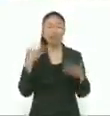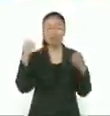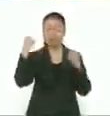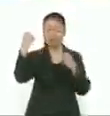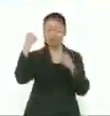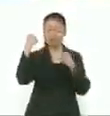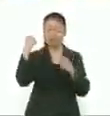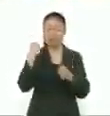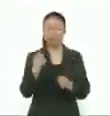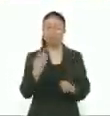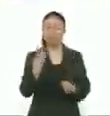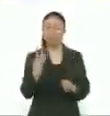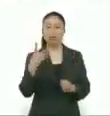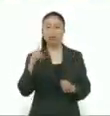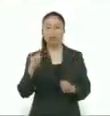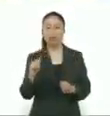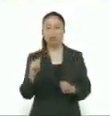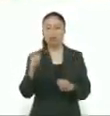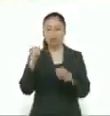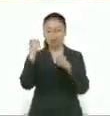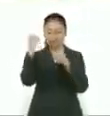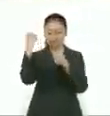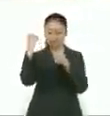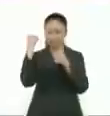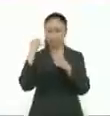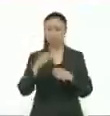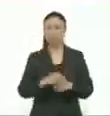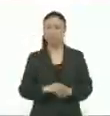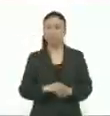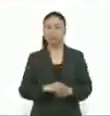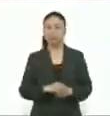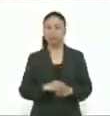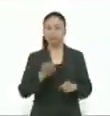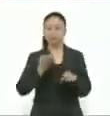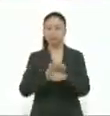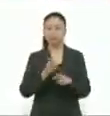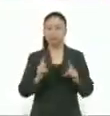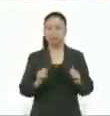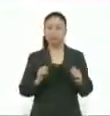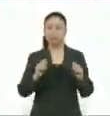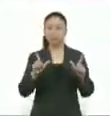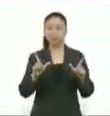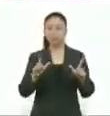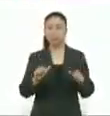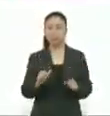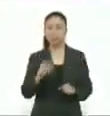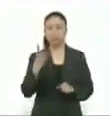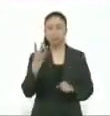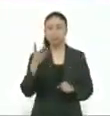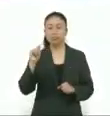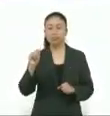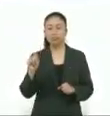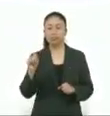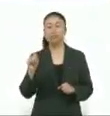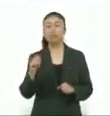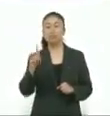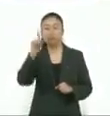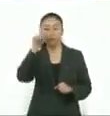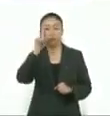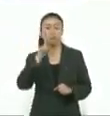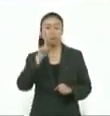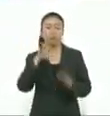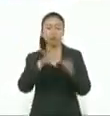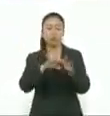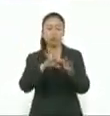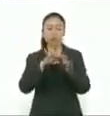viva la Cuarta Transformación! En Tlaxcala, la Cuarta Transformación y sus mujeres son